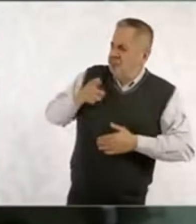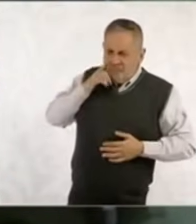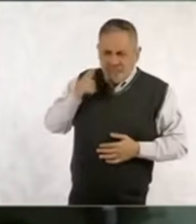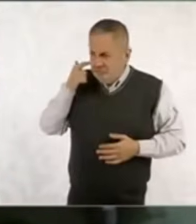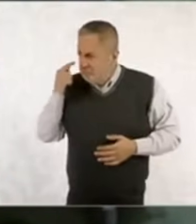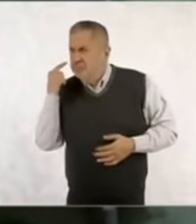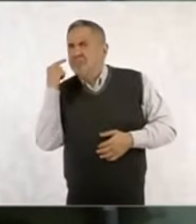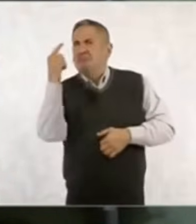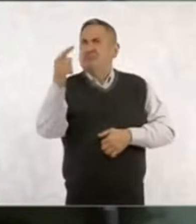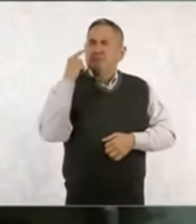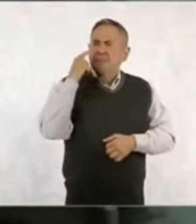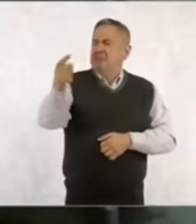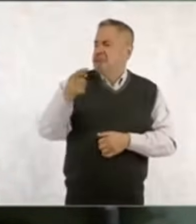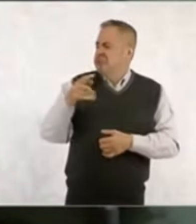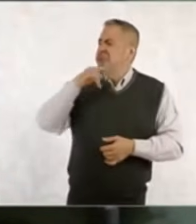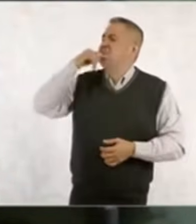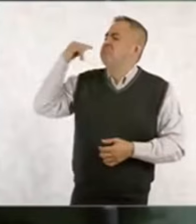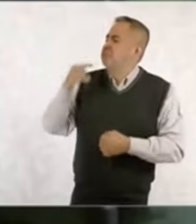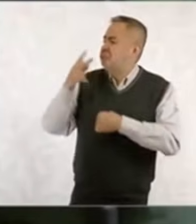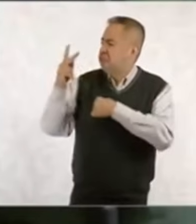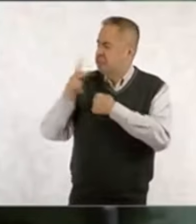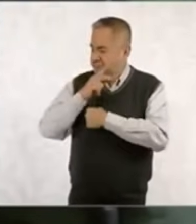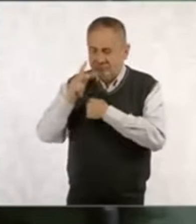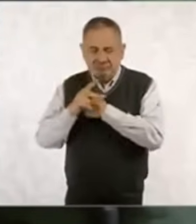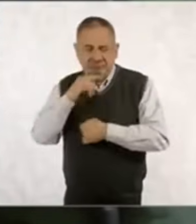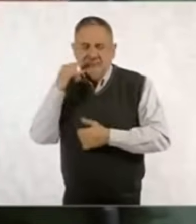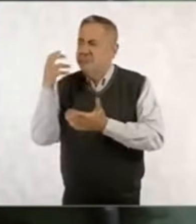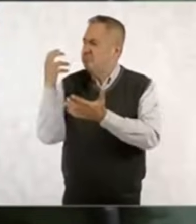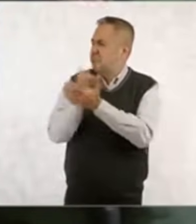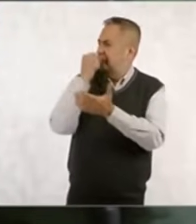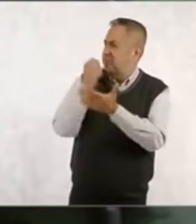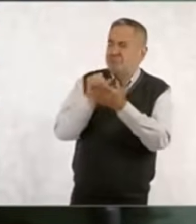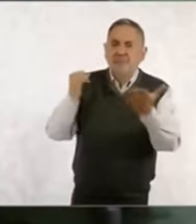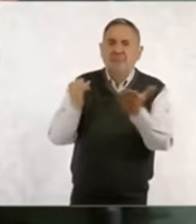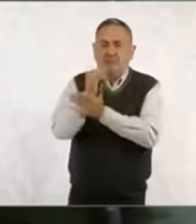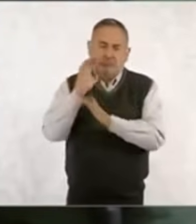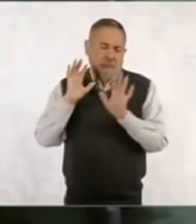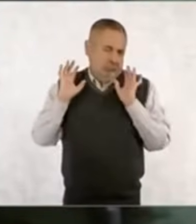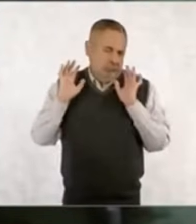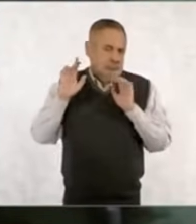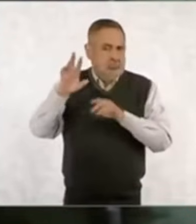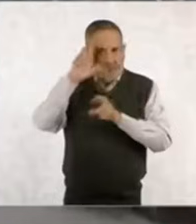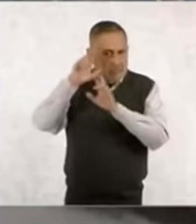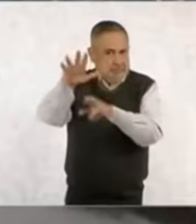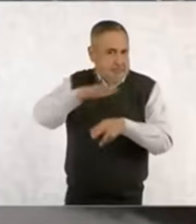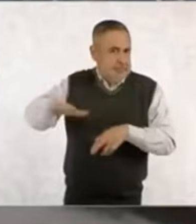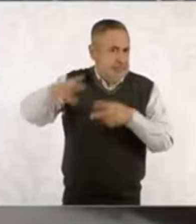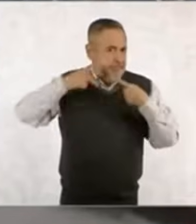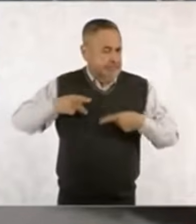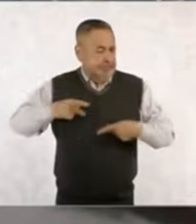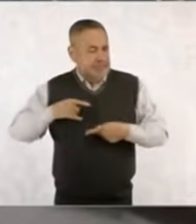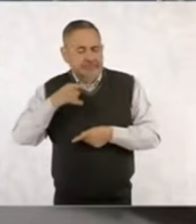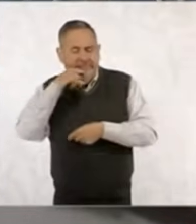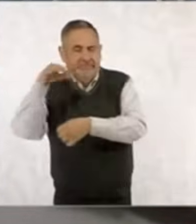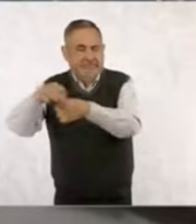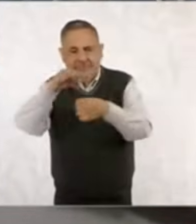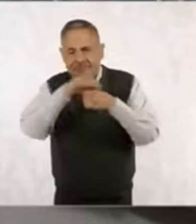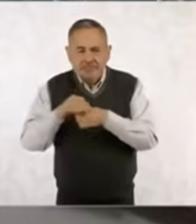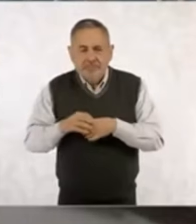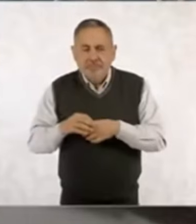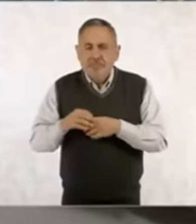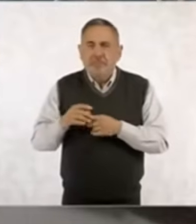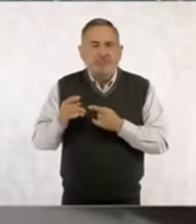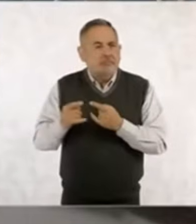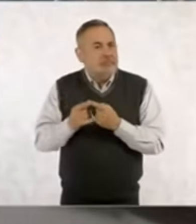triunfo de esta persona, que bueno, pues fue decisión de Chile completamente, pero me refiero más allá, sino a la parte